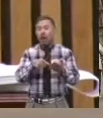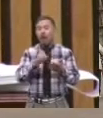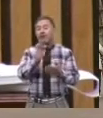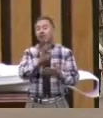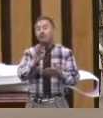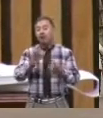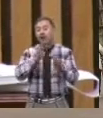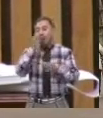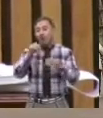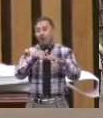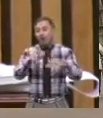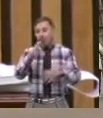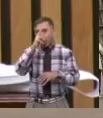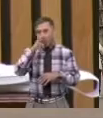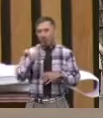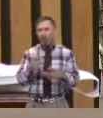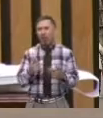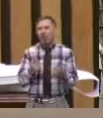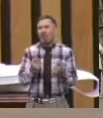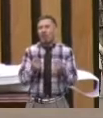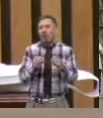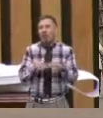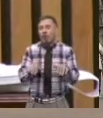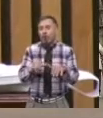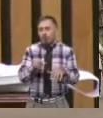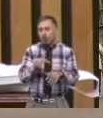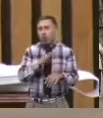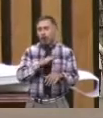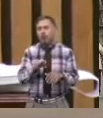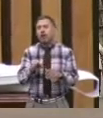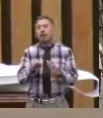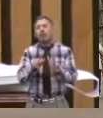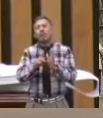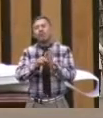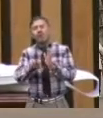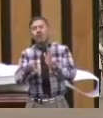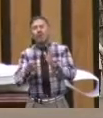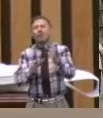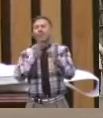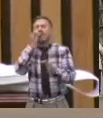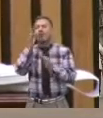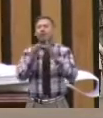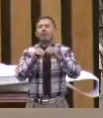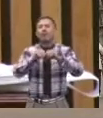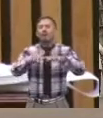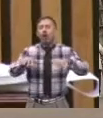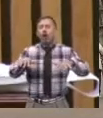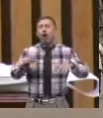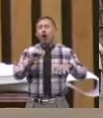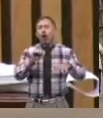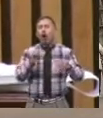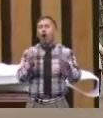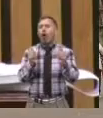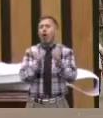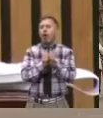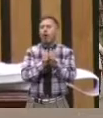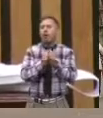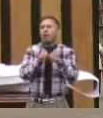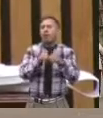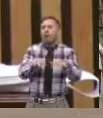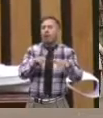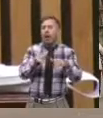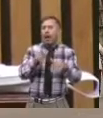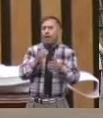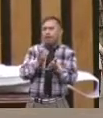a través de una estrategia de comunicación o campaña propagandística pagada que tenía